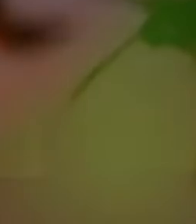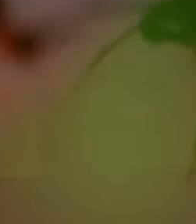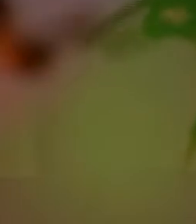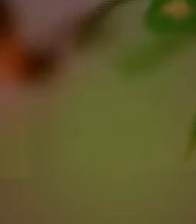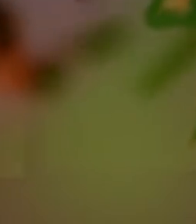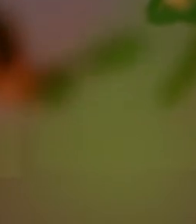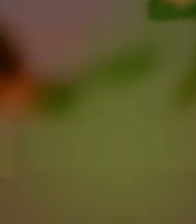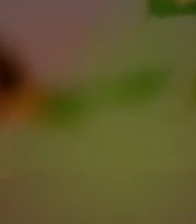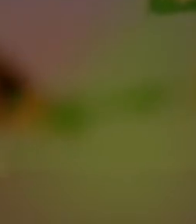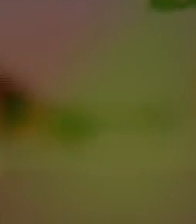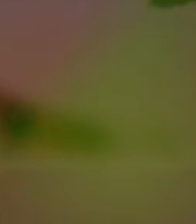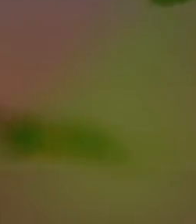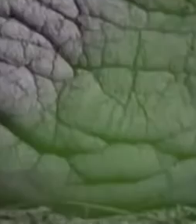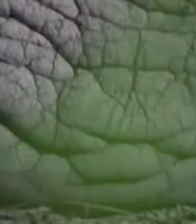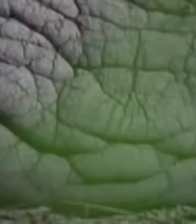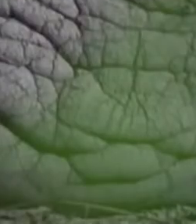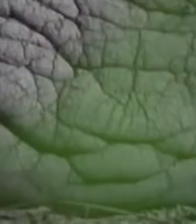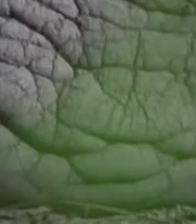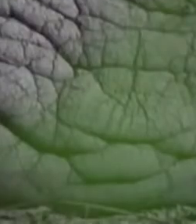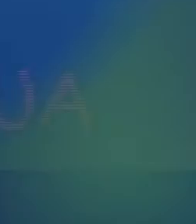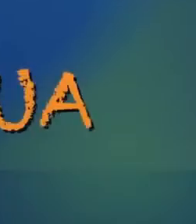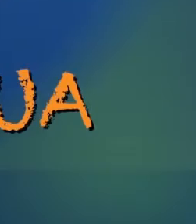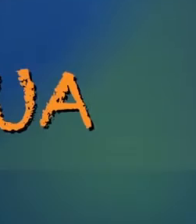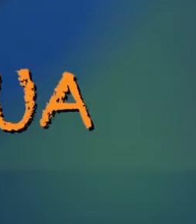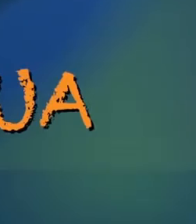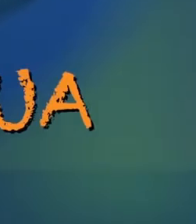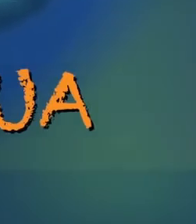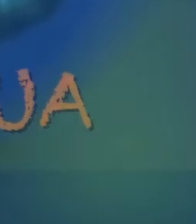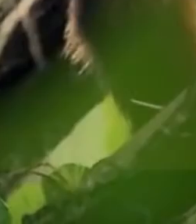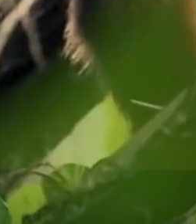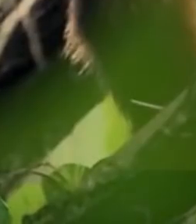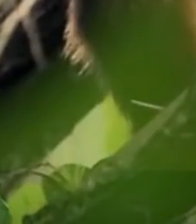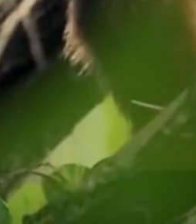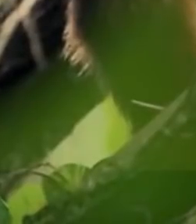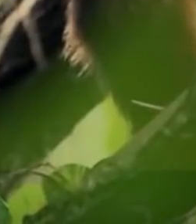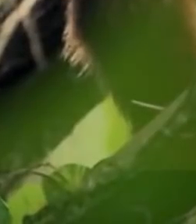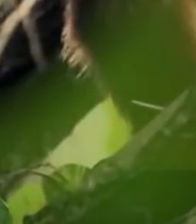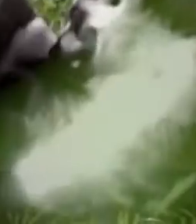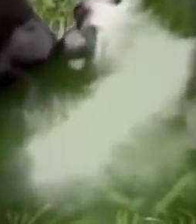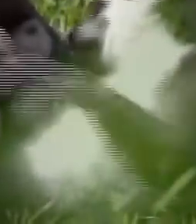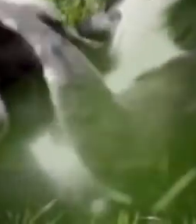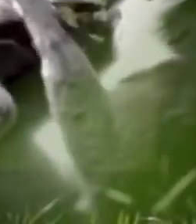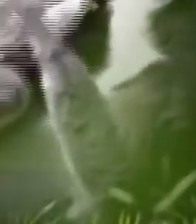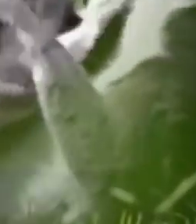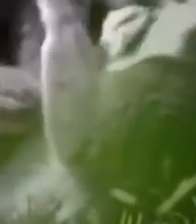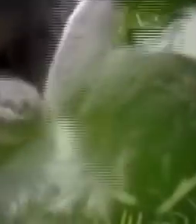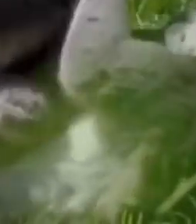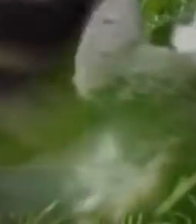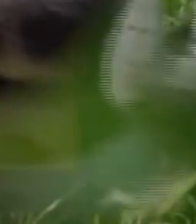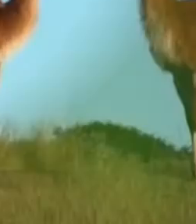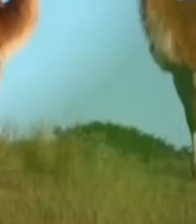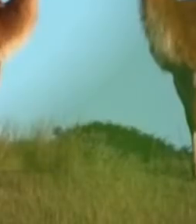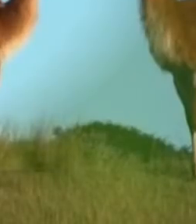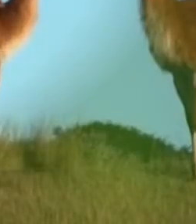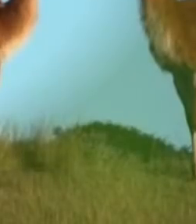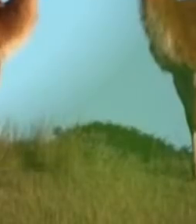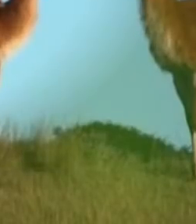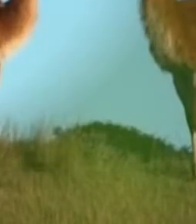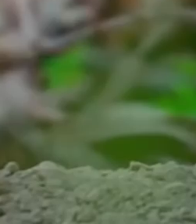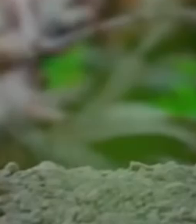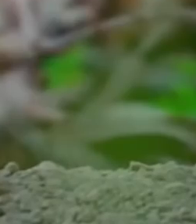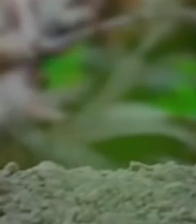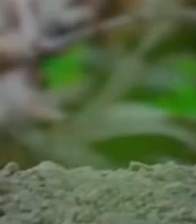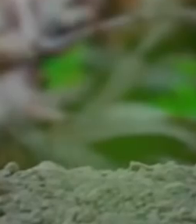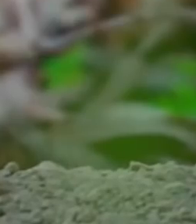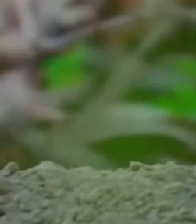placenta. Igualmente pueden volar, vivir en la tierra o en el agua. Pregunta inesperada. ¿Existen especies de mamíferos que ponen